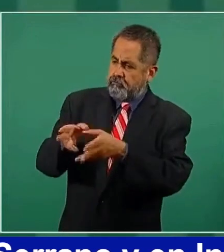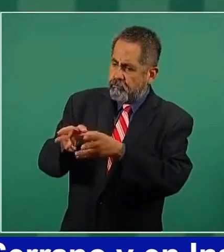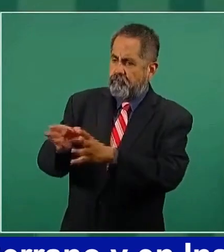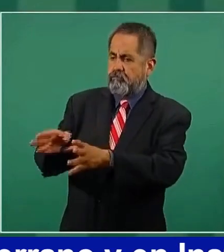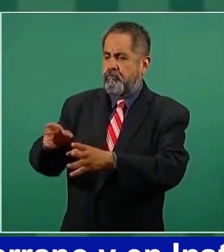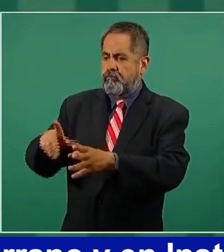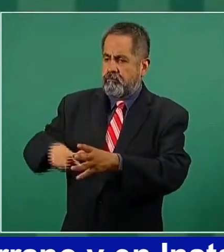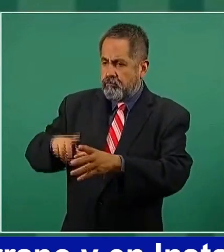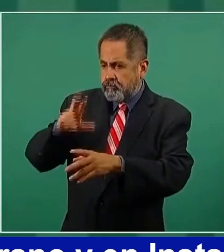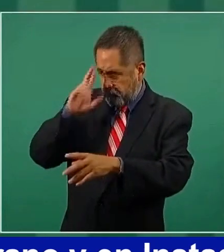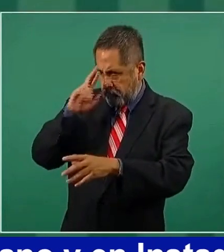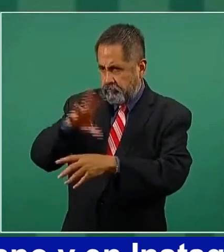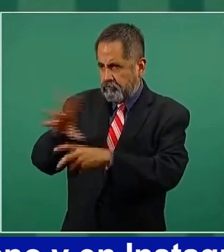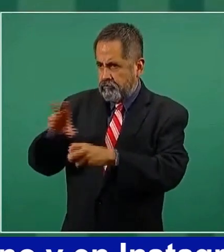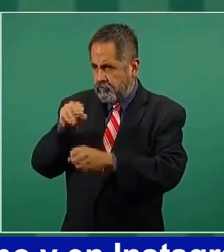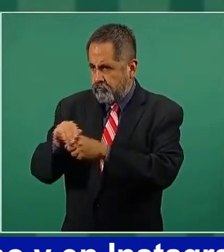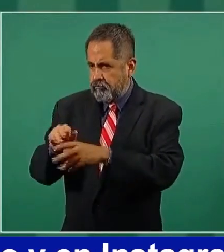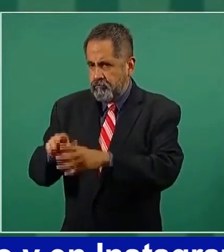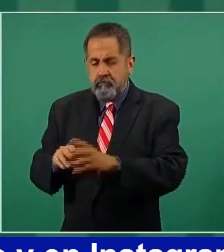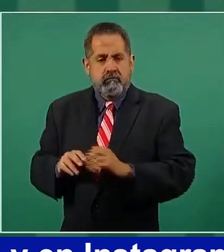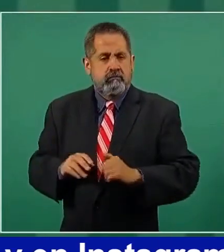César